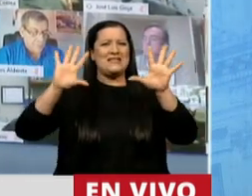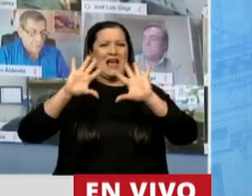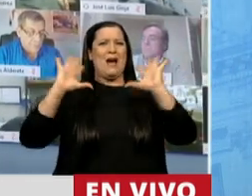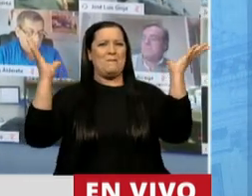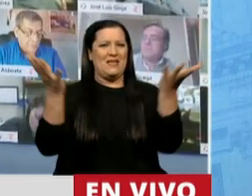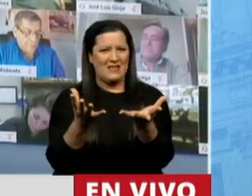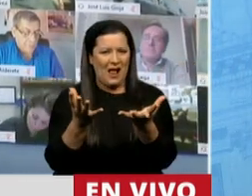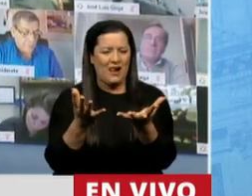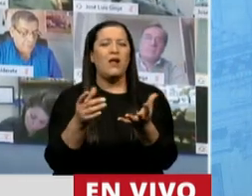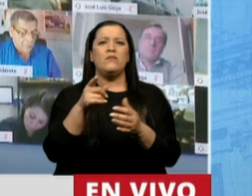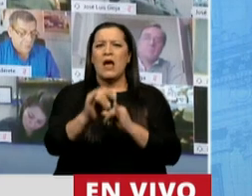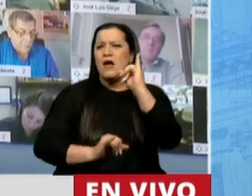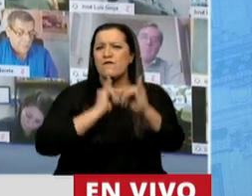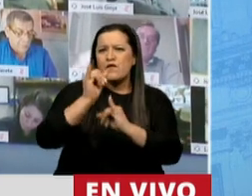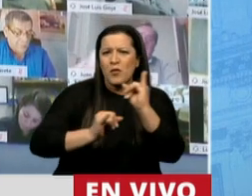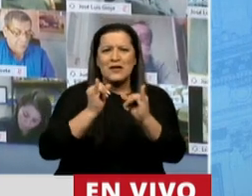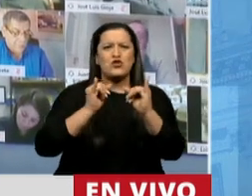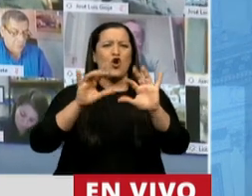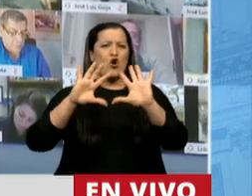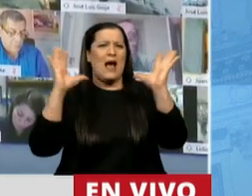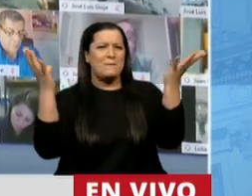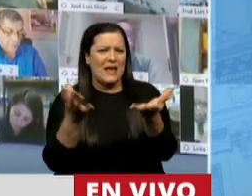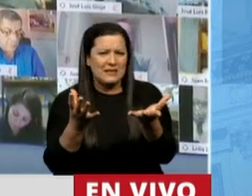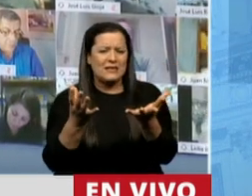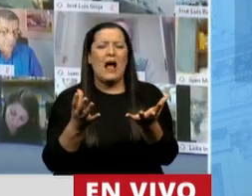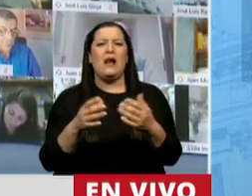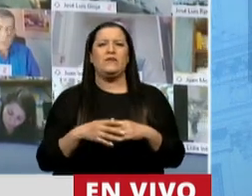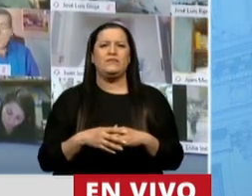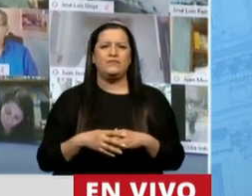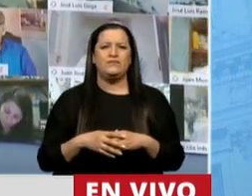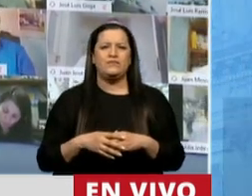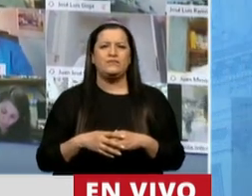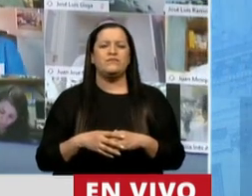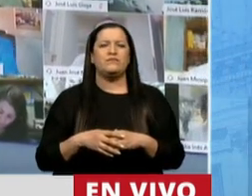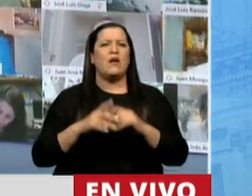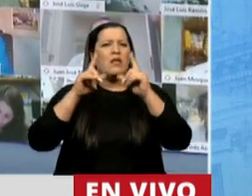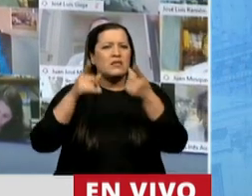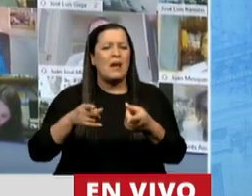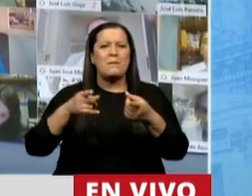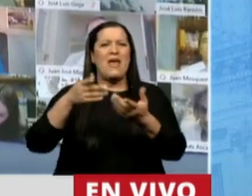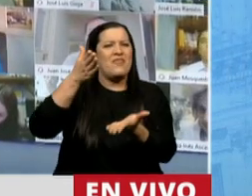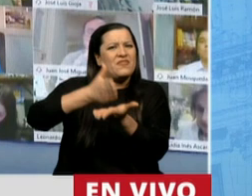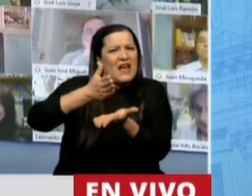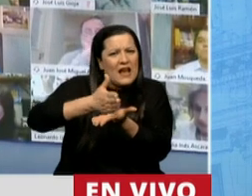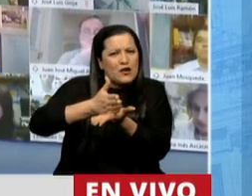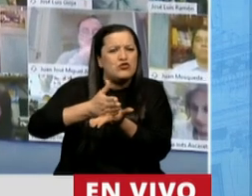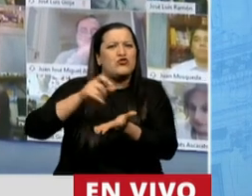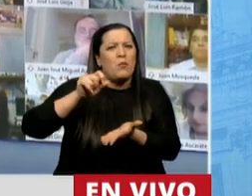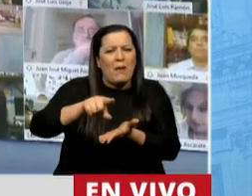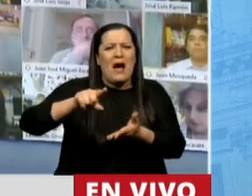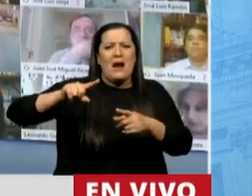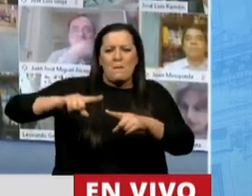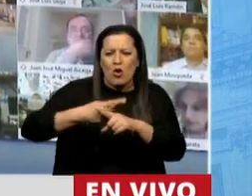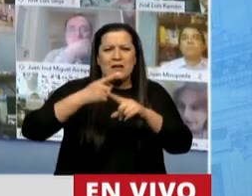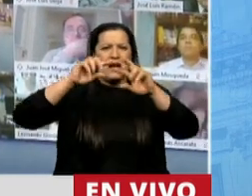de la información ambiental la legislación ambiental el derecho la política